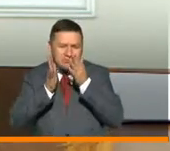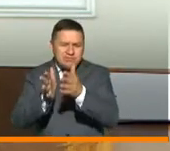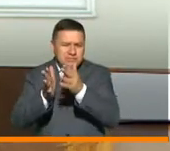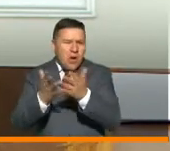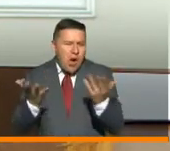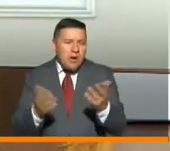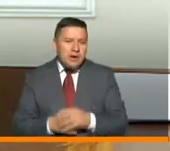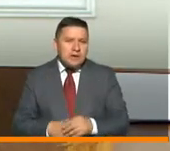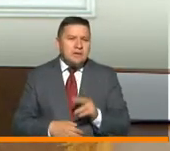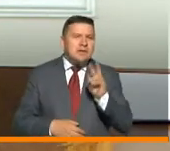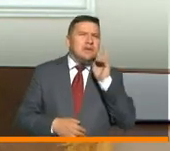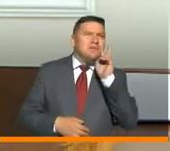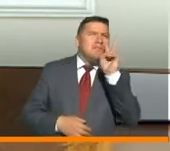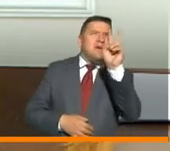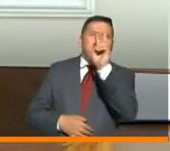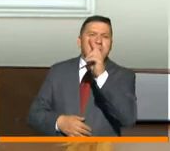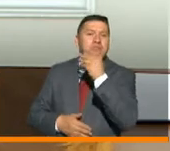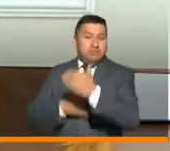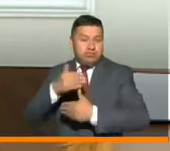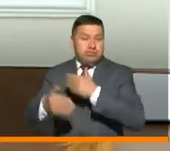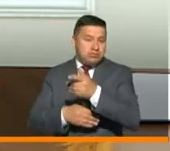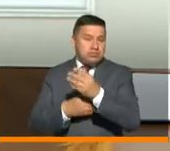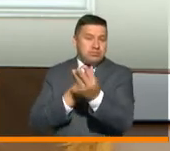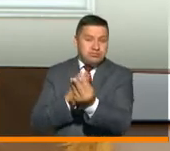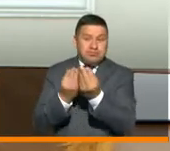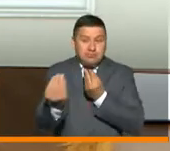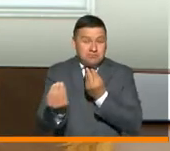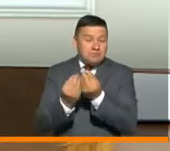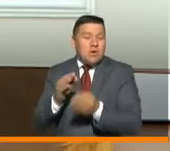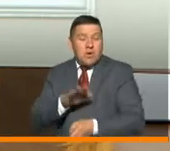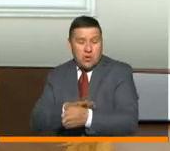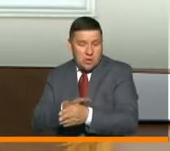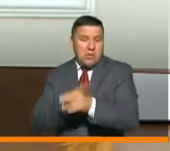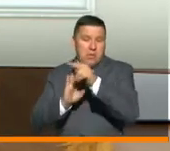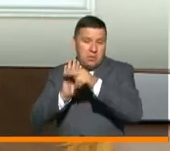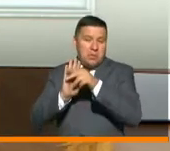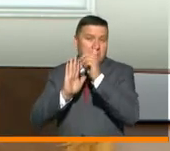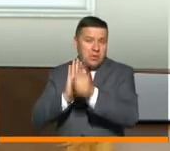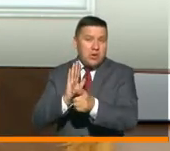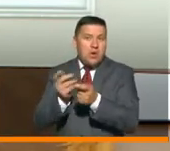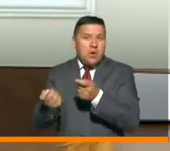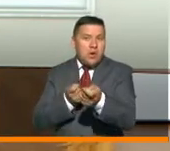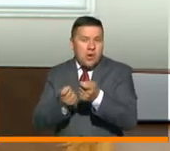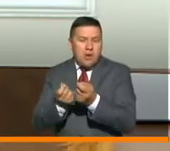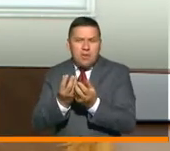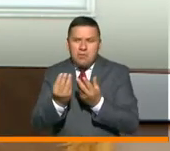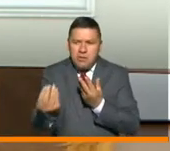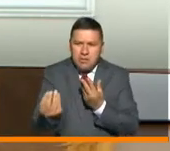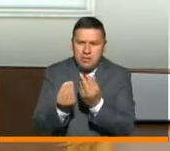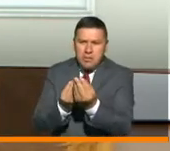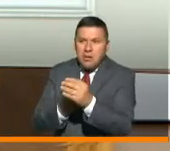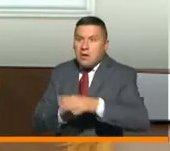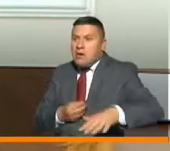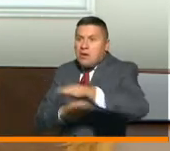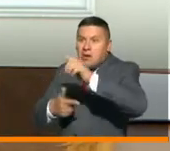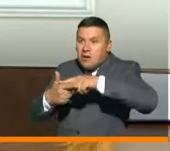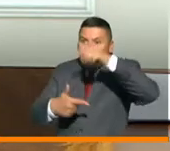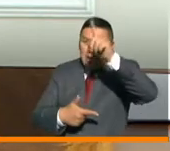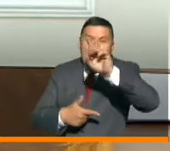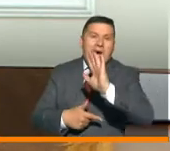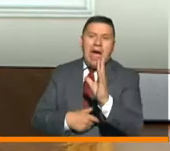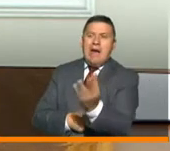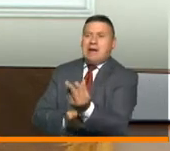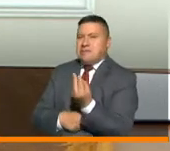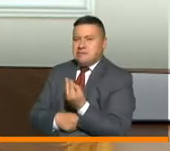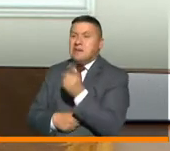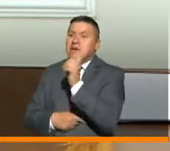Seguimos viendo en varios lugares del país que avanza la alternancia. Se han tomado también medidas de control en lugares de alta presión sobre las unidades de cuidado